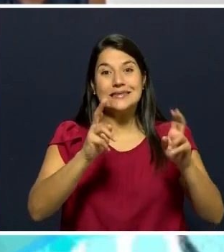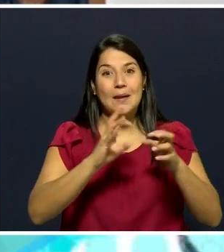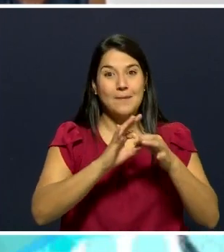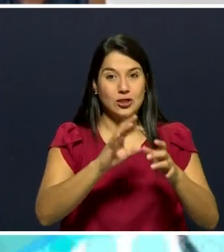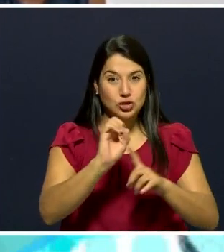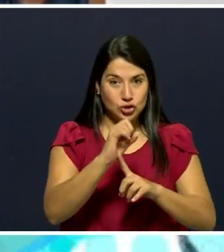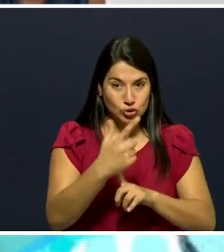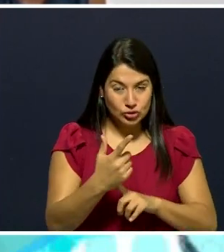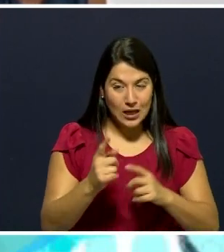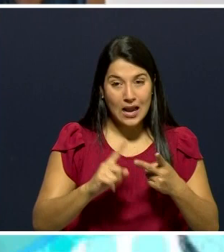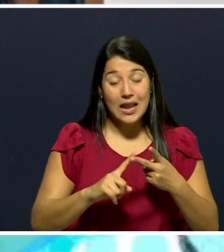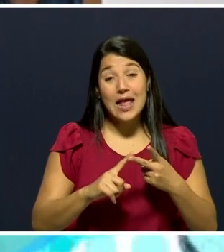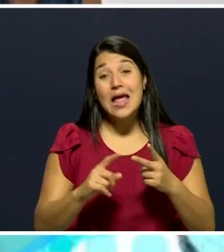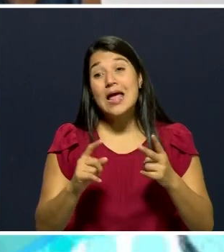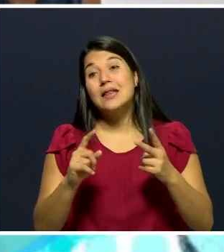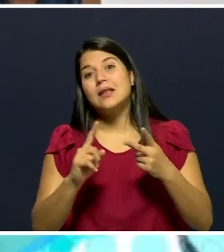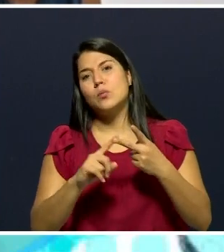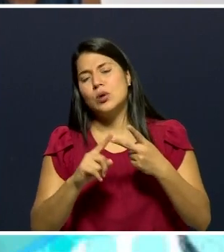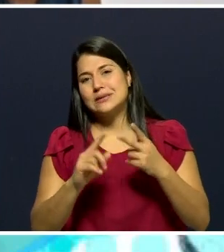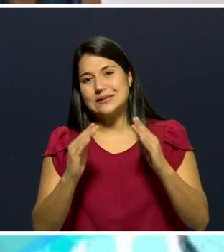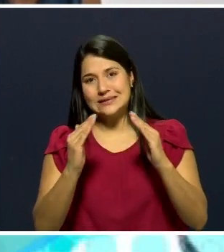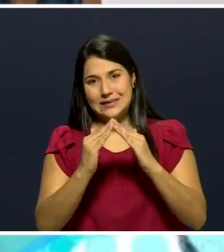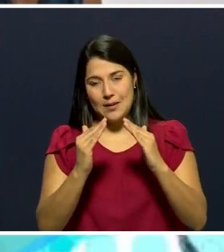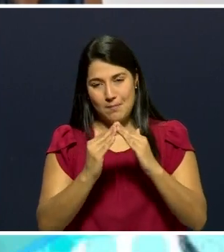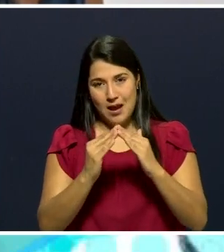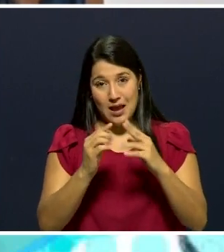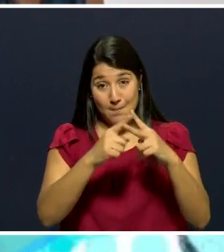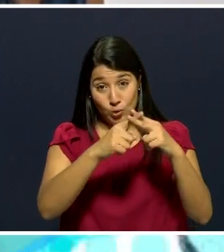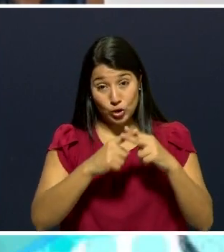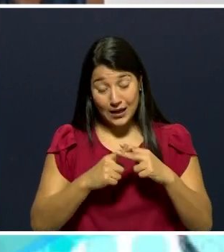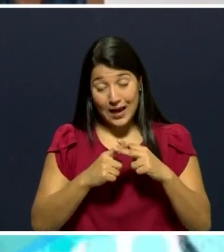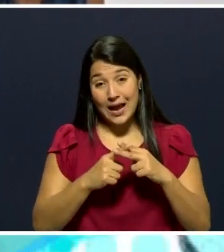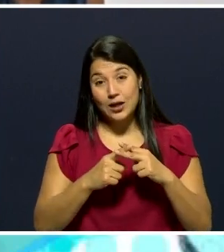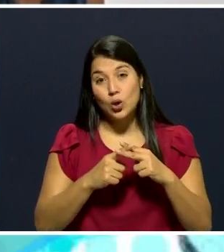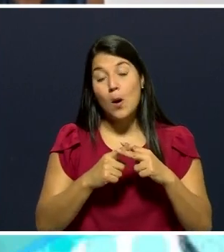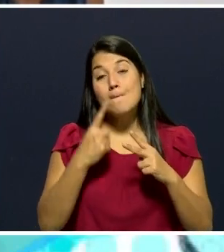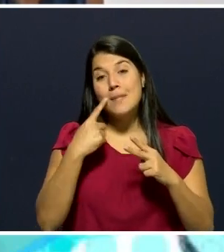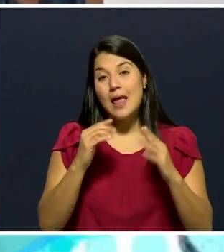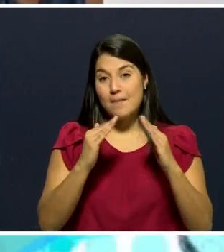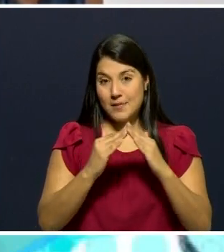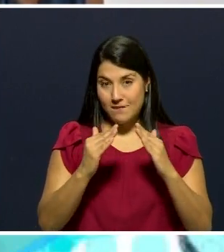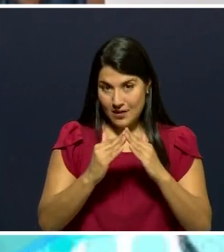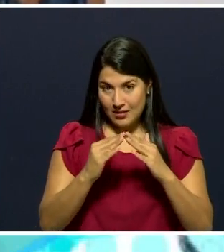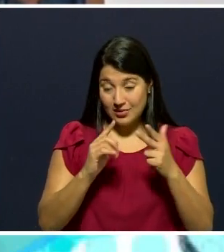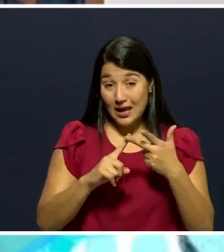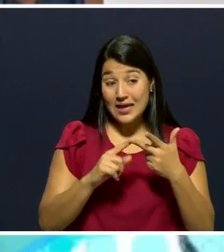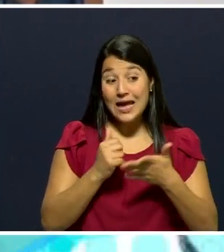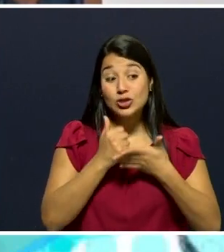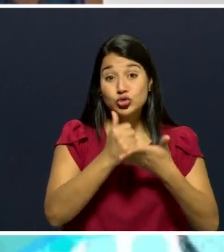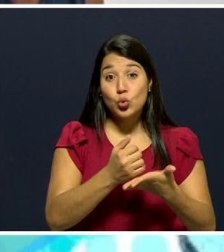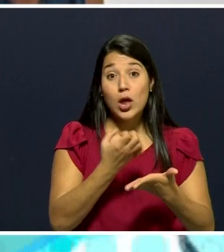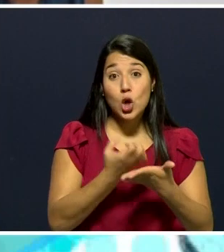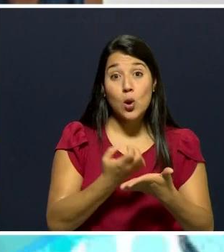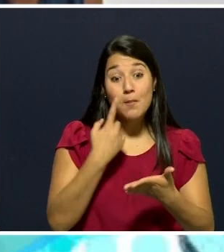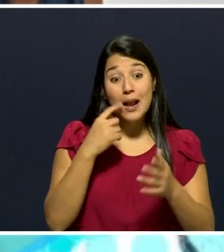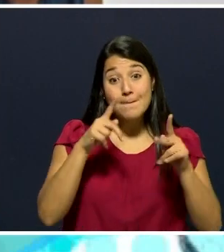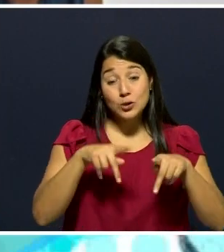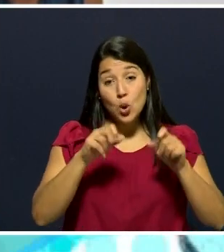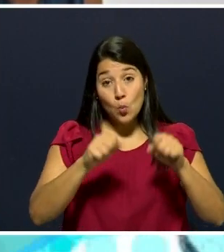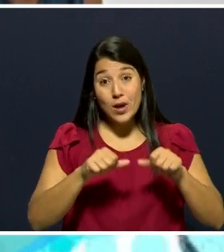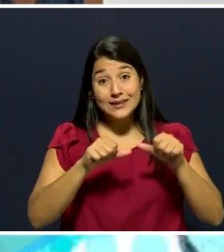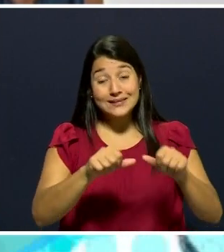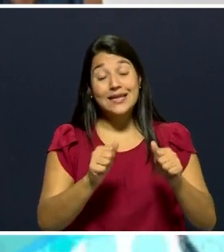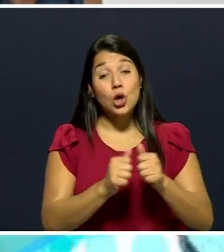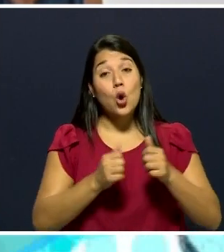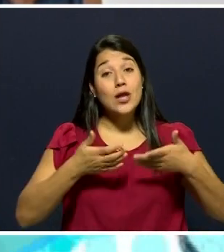banco hipotecario de la vivienda, y el segundo gobierno lo que tenía que ver precisamente con subsidios para que las personas lograran mantener a sus hijos en el sector